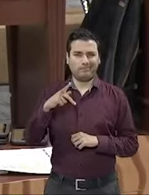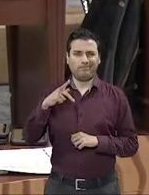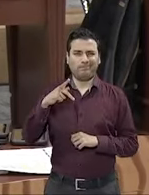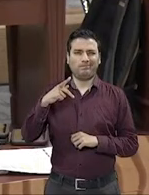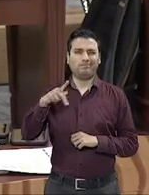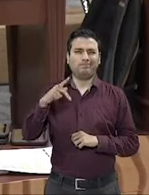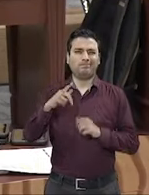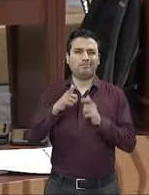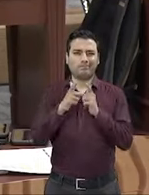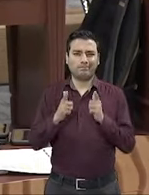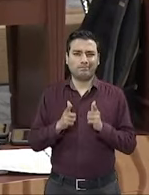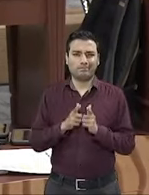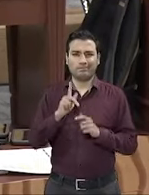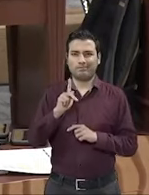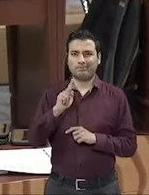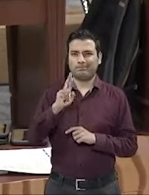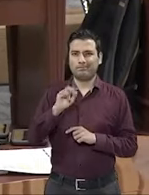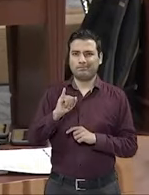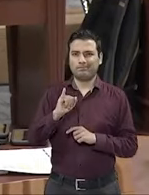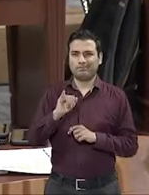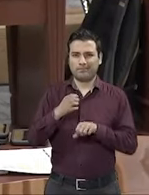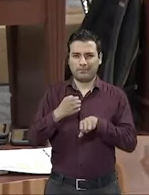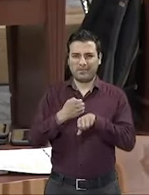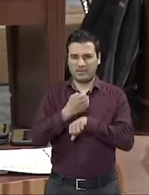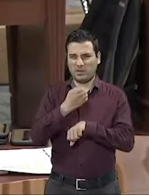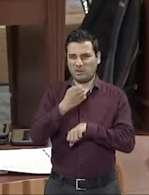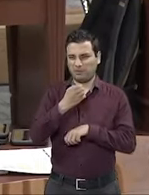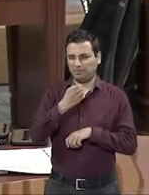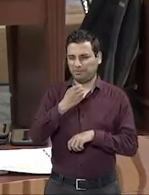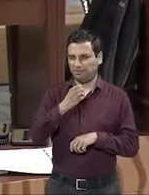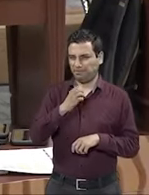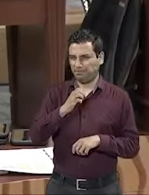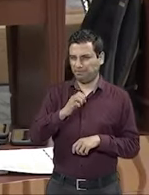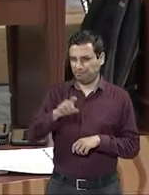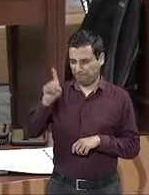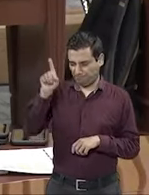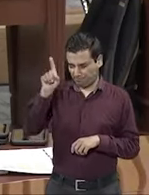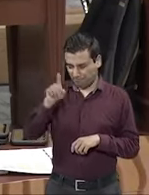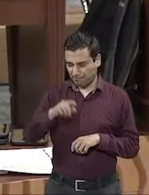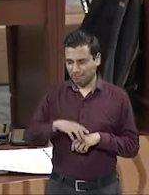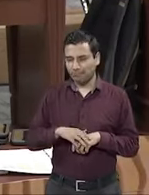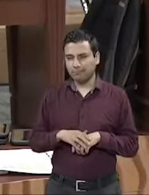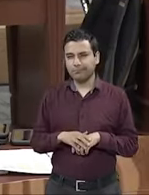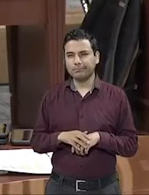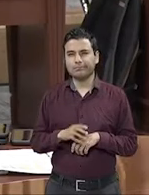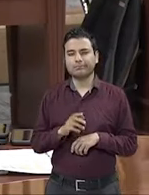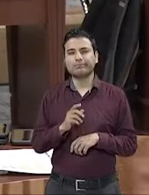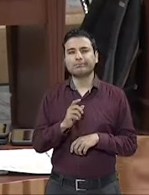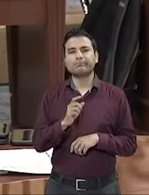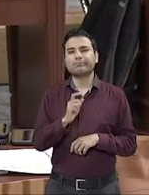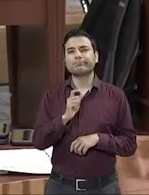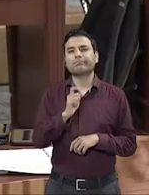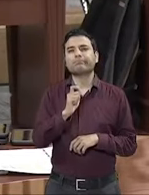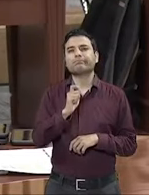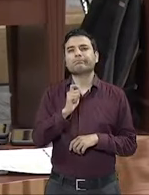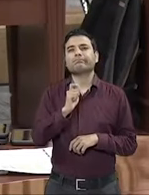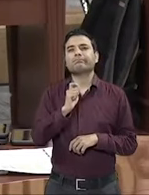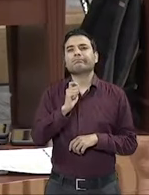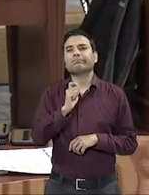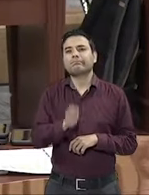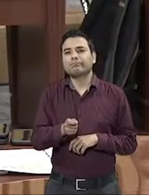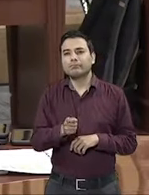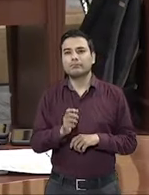del del pri en el estado es decir no se trata de meras